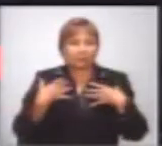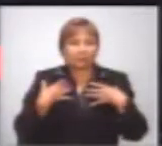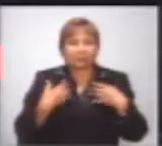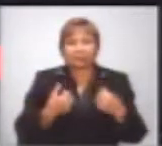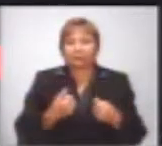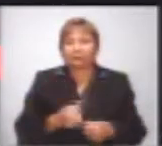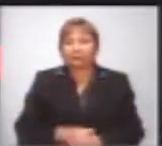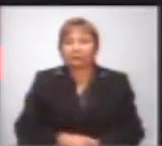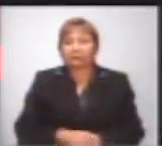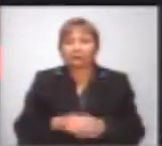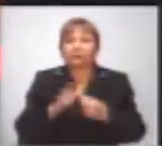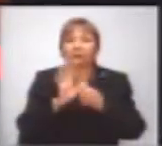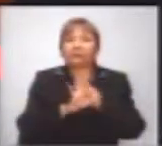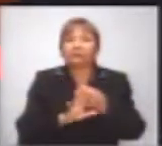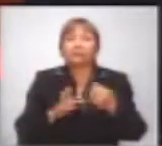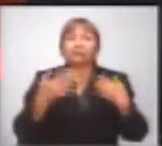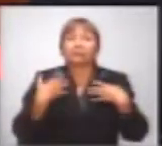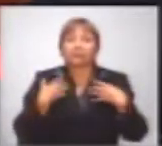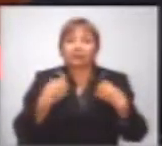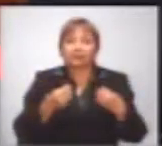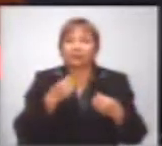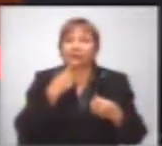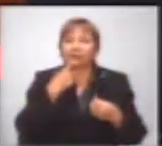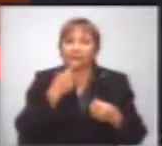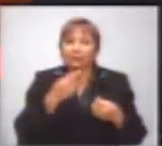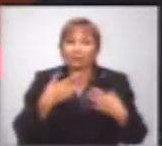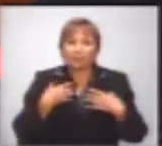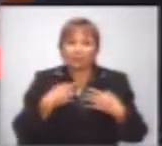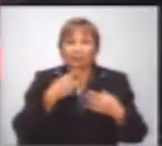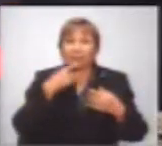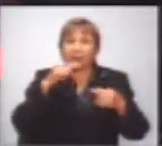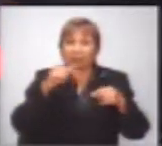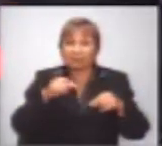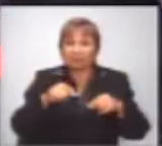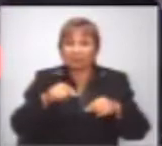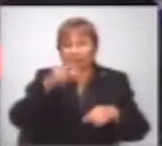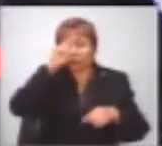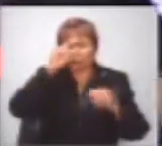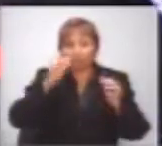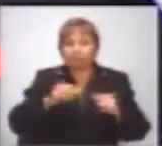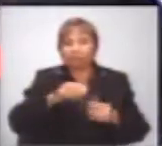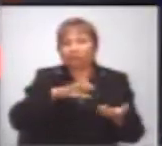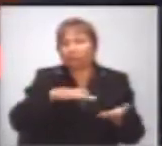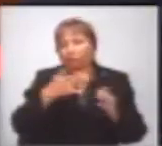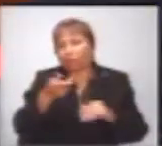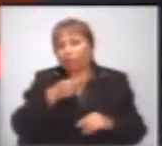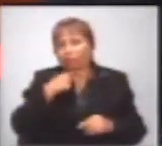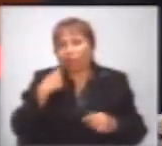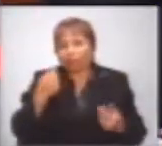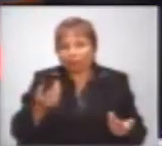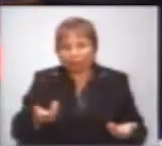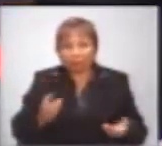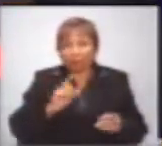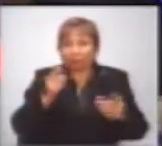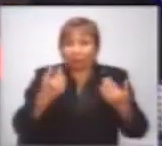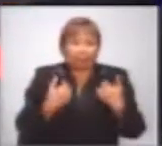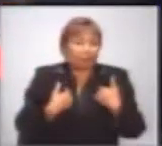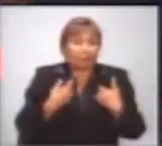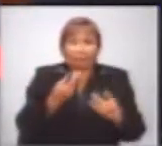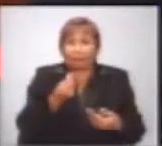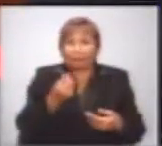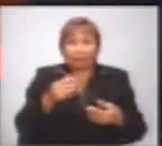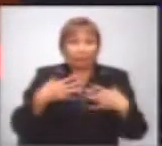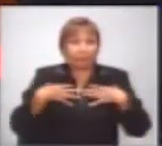ciudadano. Proteger la salud del ciudadano en un país que la gente se sigue muriendo porque no tiene plata